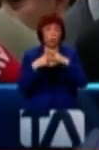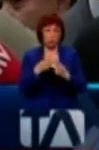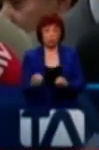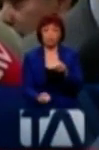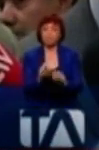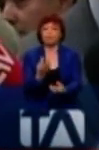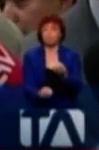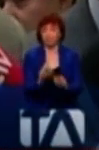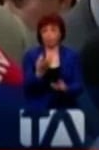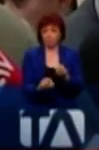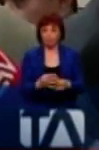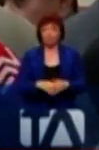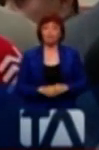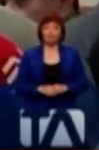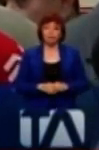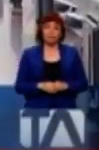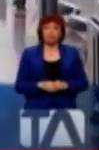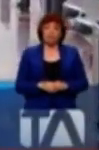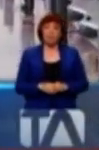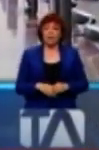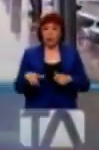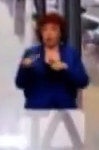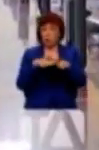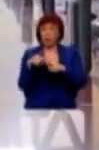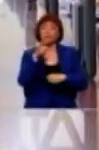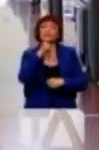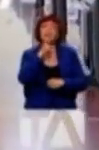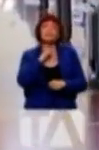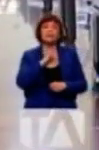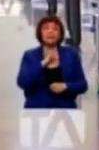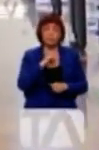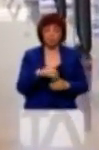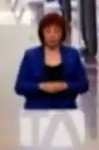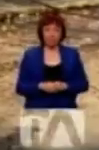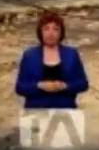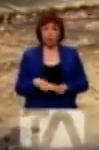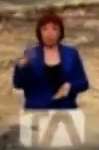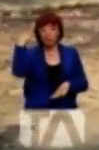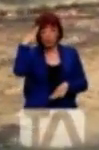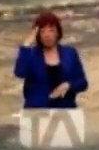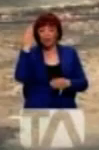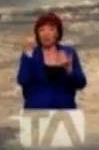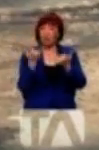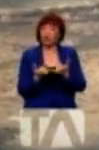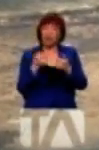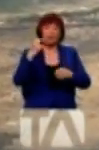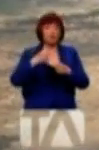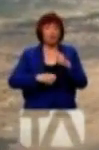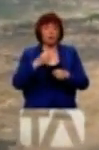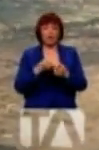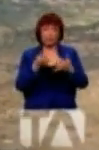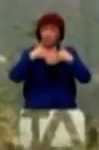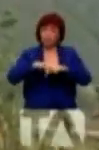Ser de incendios forestales, de páramos. Esta decisión se tomó por la grave incidencia de los